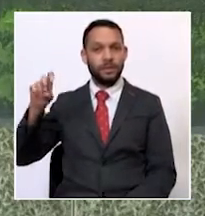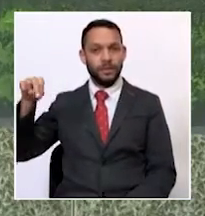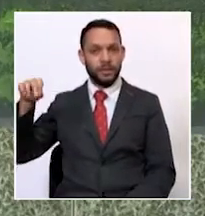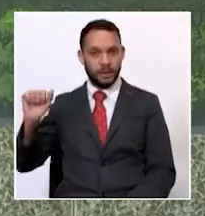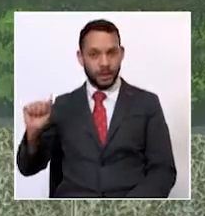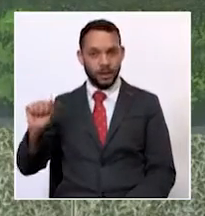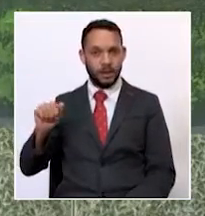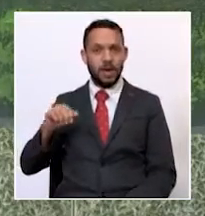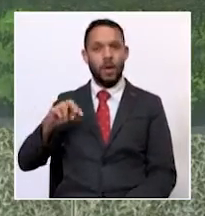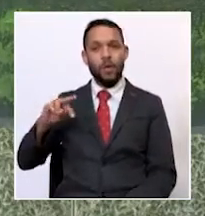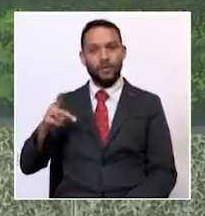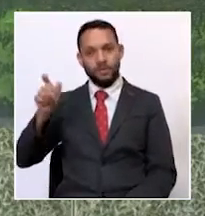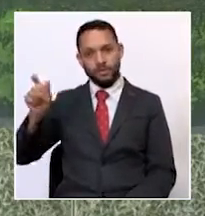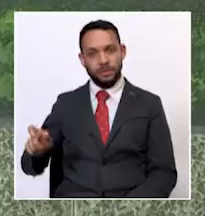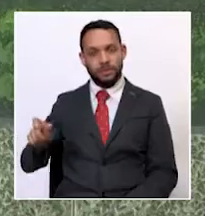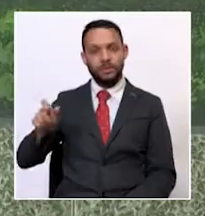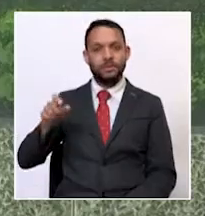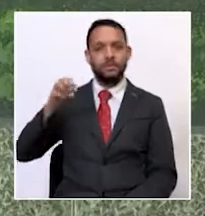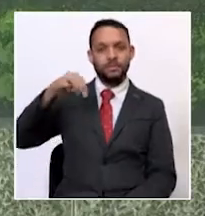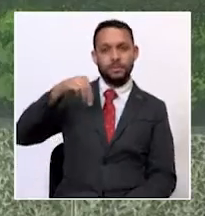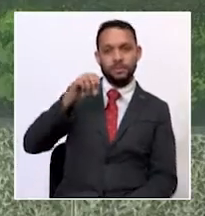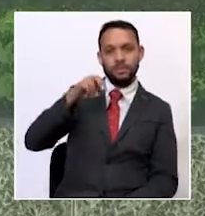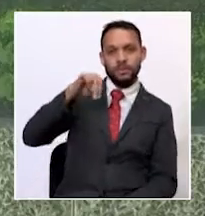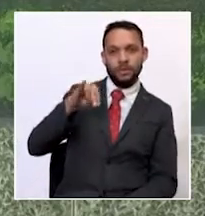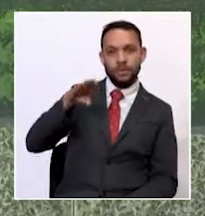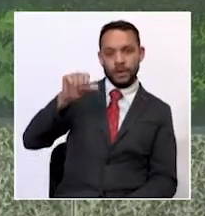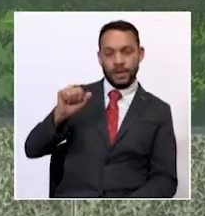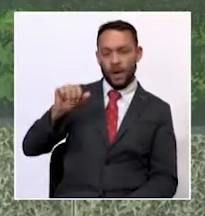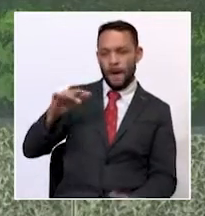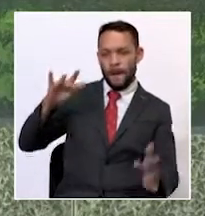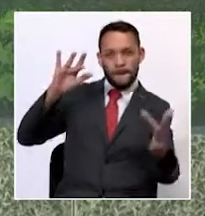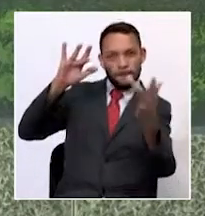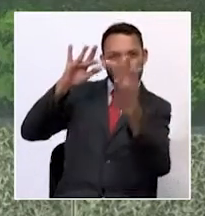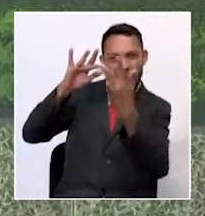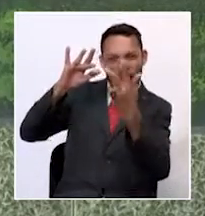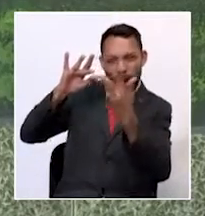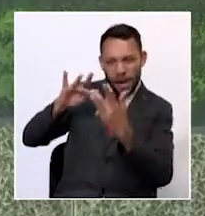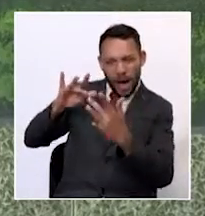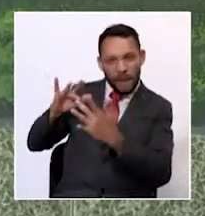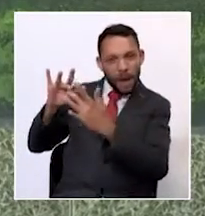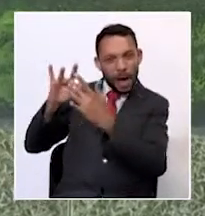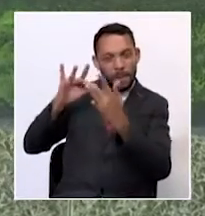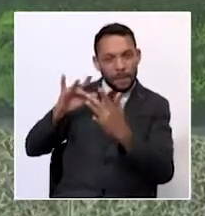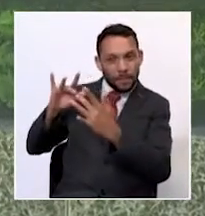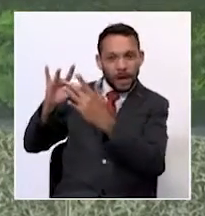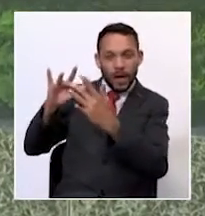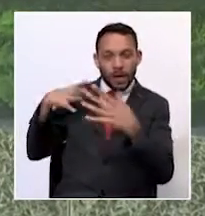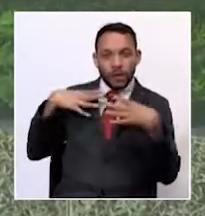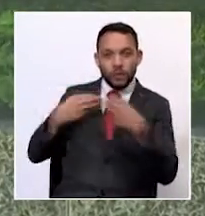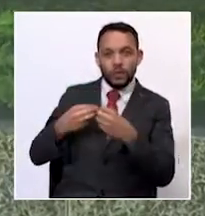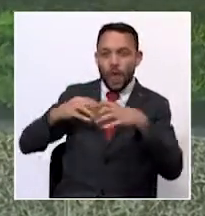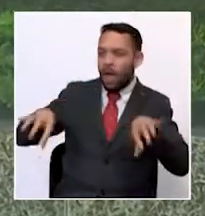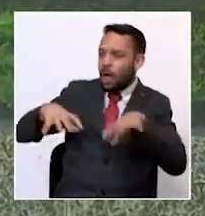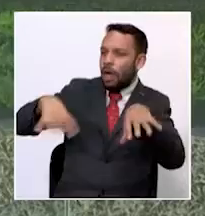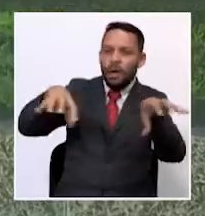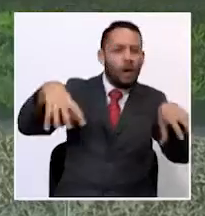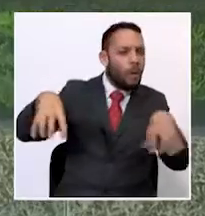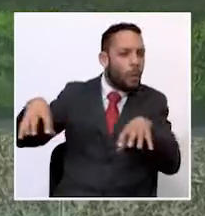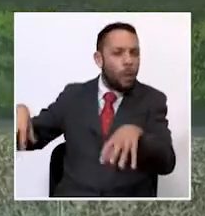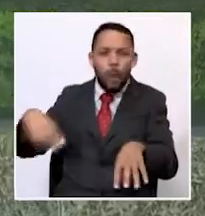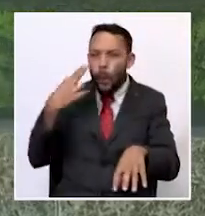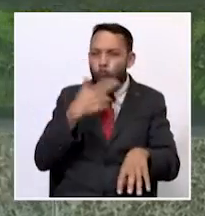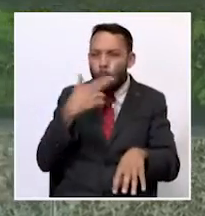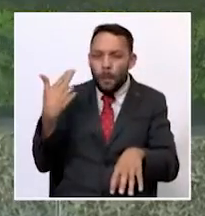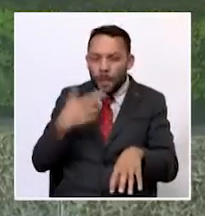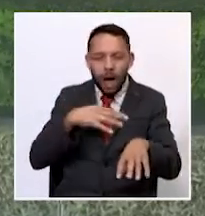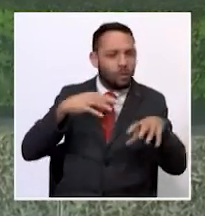tratar de conectar esto con esto, porque el entretenimiento de nuestro diario vivir no nos deja estar